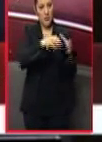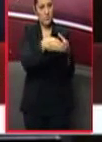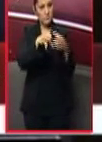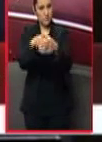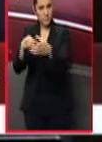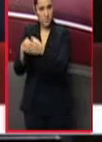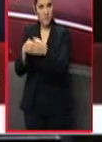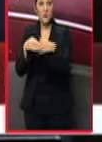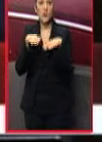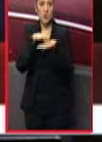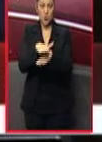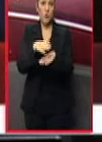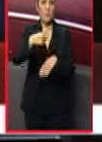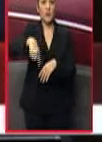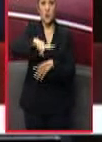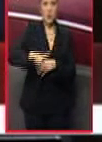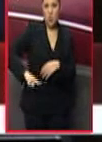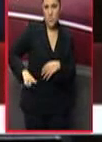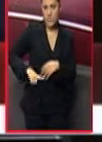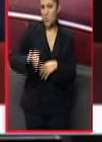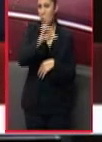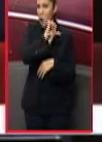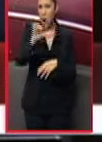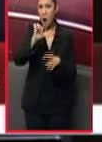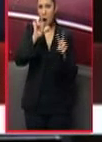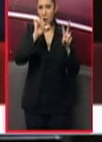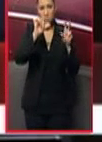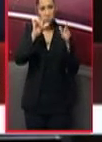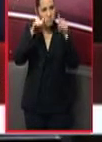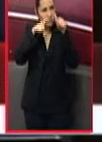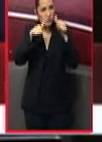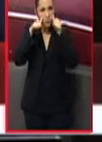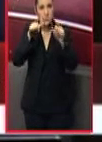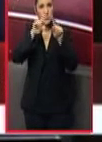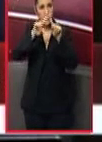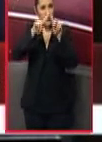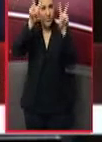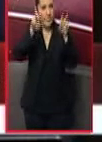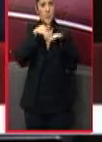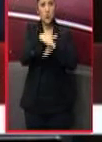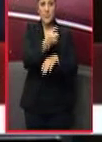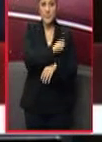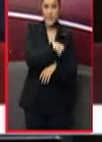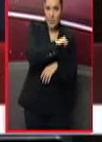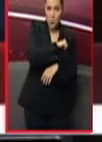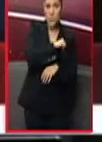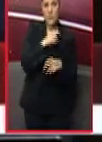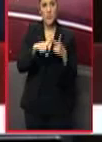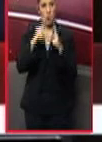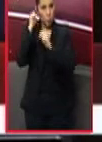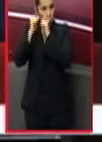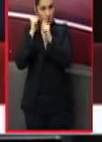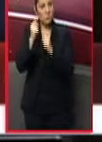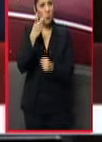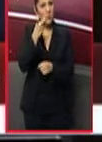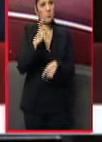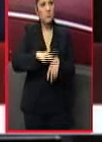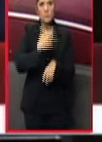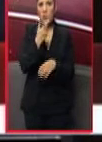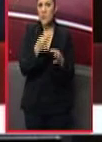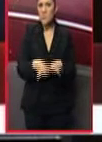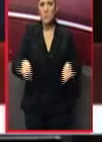gubernamentales que tienen la encomienda de atender los asuntos de salud y turismo. Ello en razón de que la salud es un